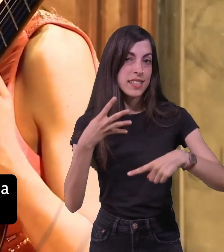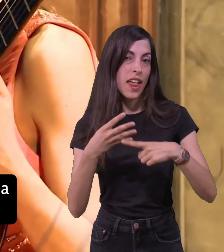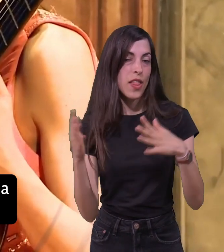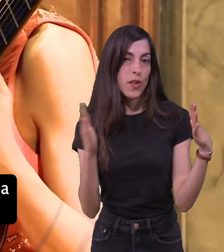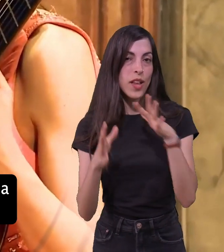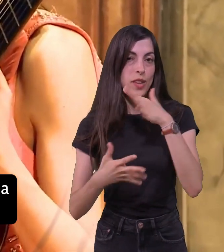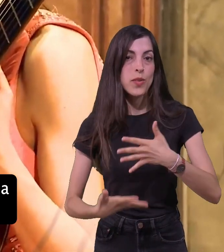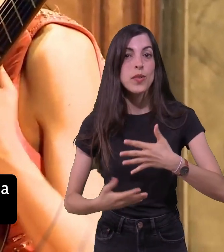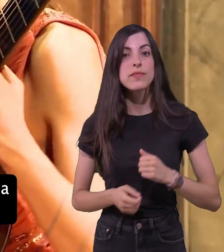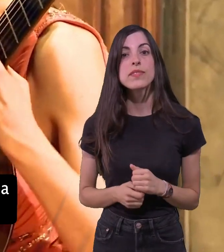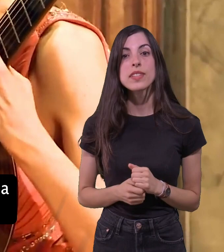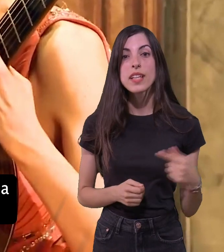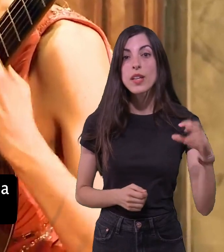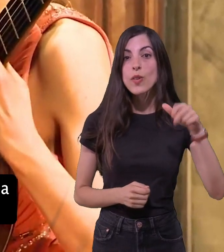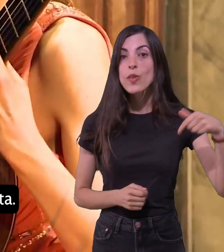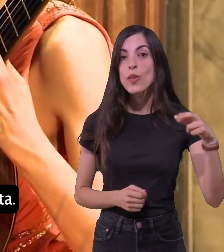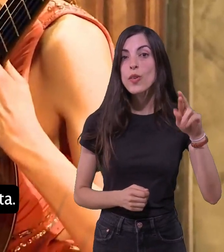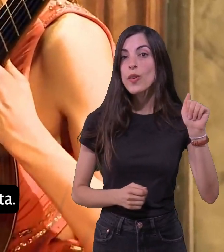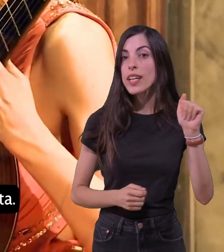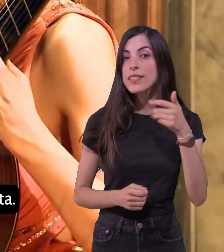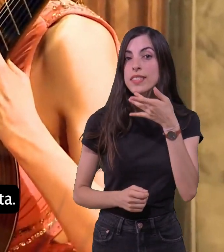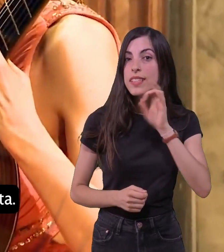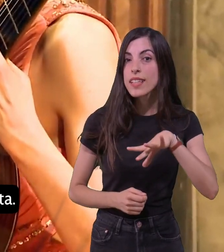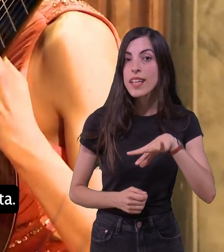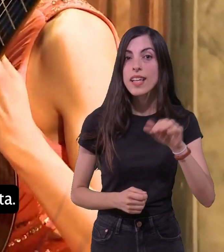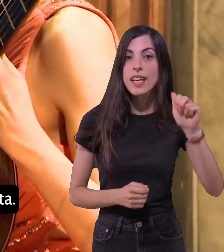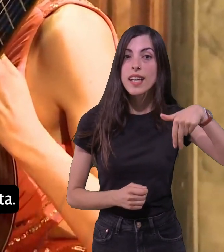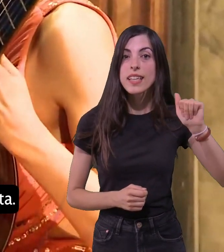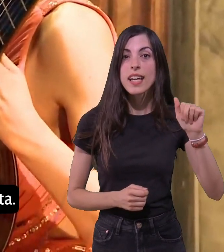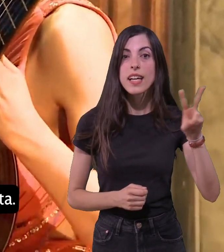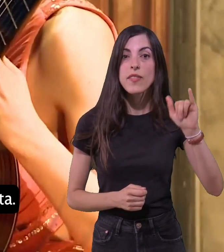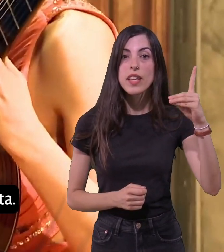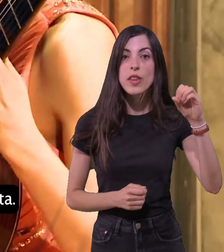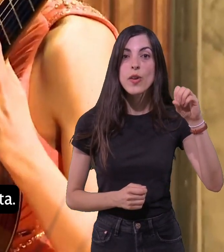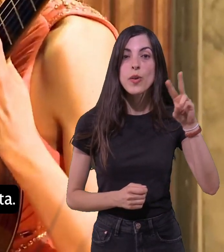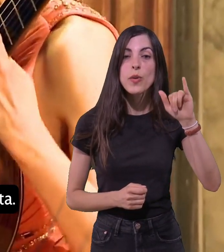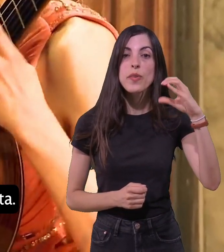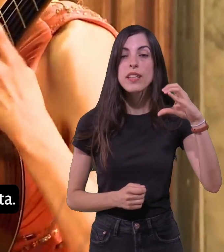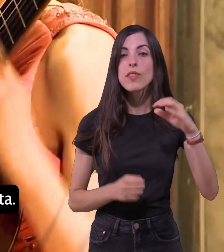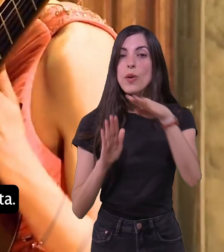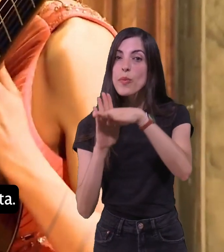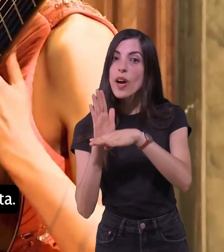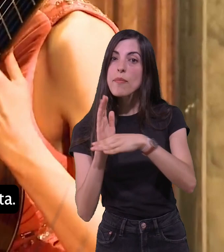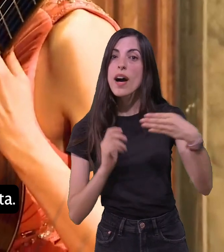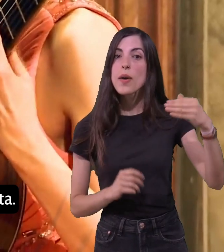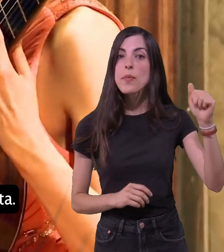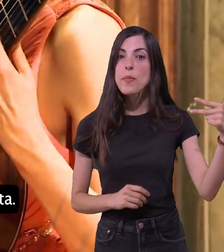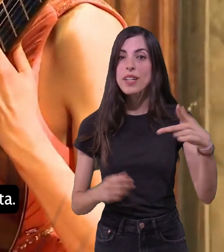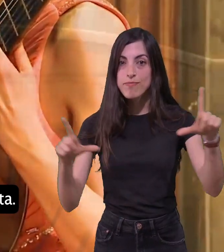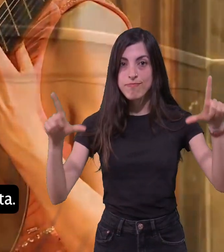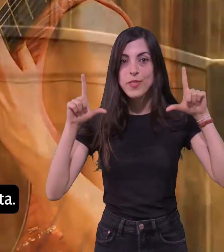estará la virtuosa de la guitarra Ana Vidovit, con un programa que tendrá a Bat de protagonista.